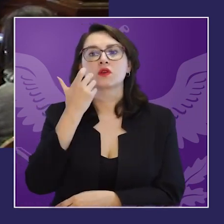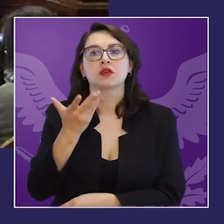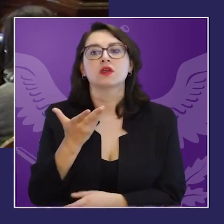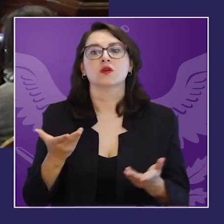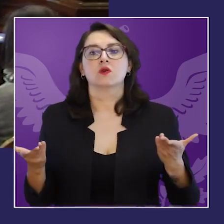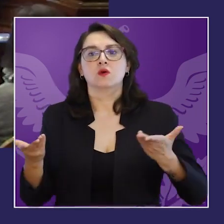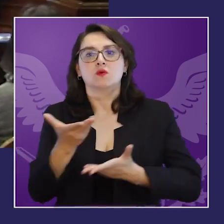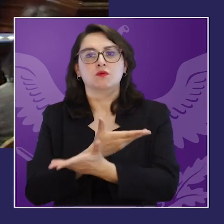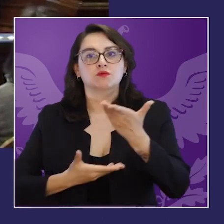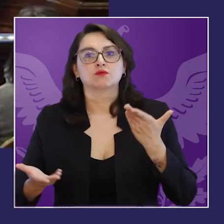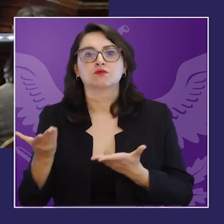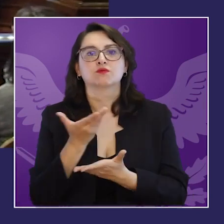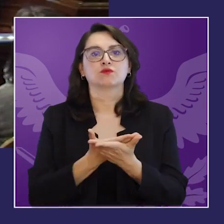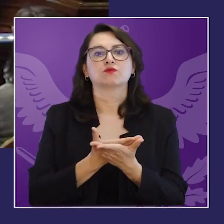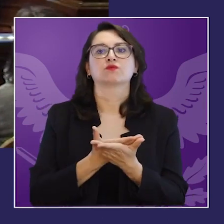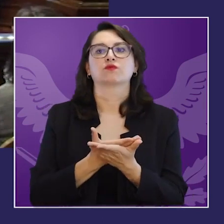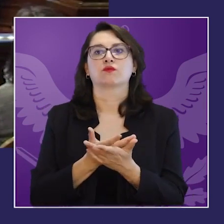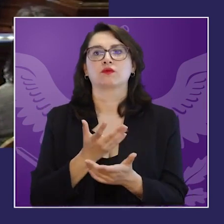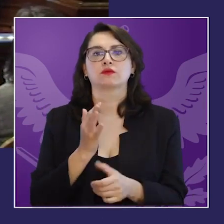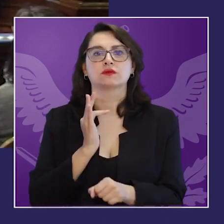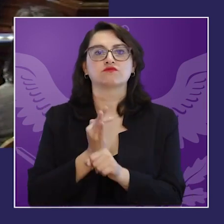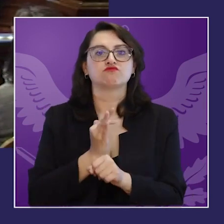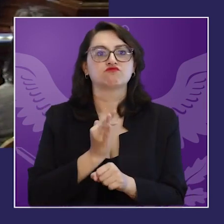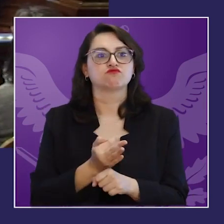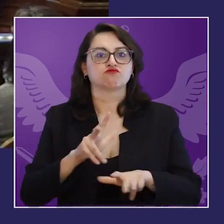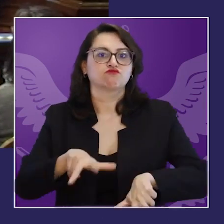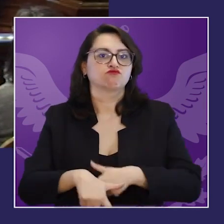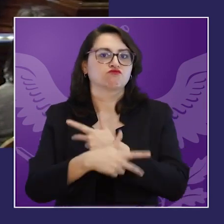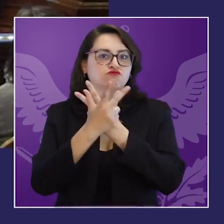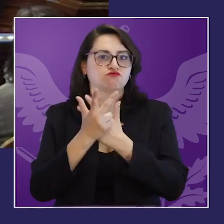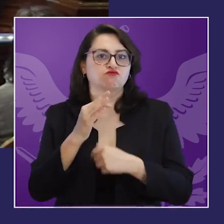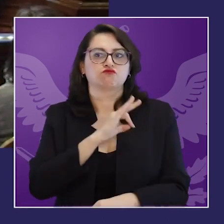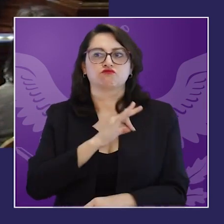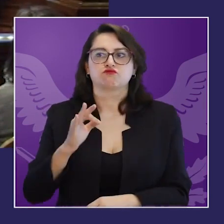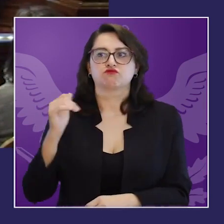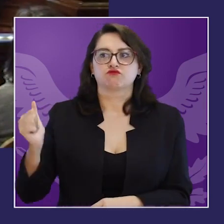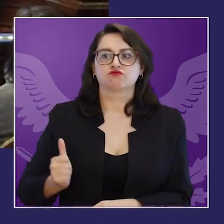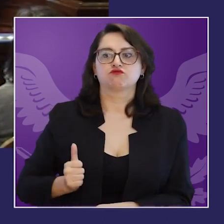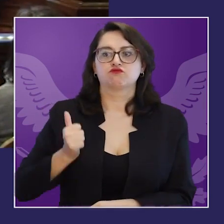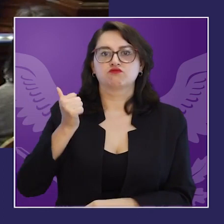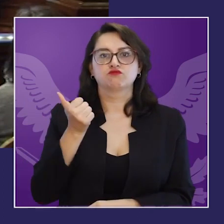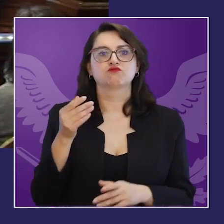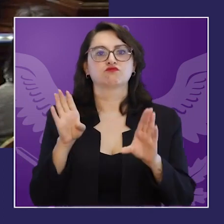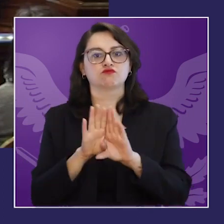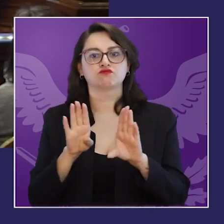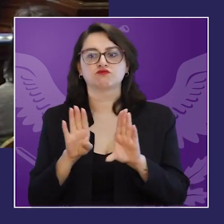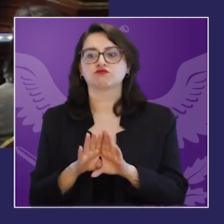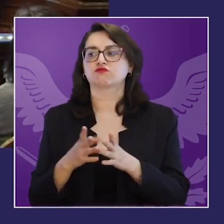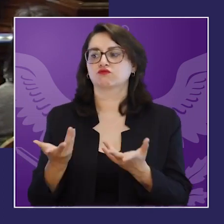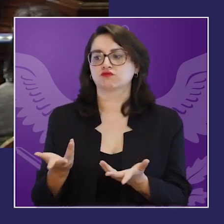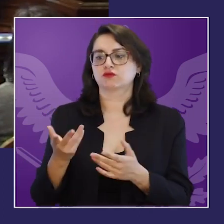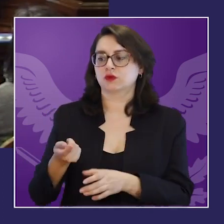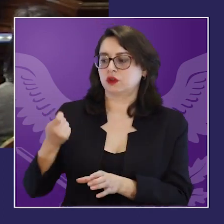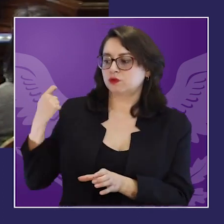del tribunal. Sin embargo, no queríamos dejar de compartir con ustedes, aunque sea por estos medios,